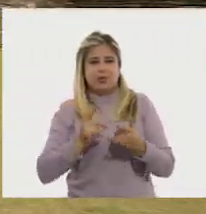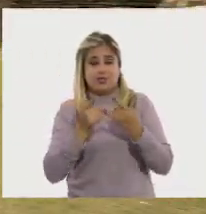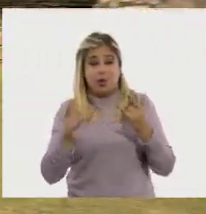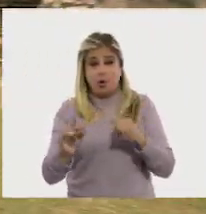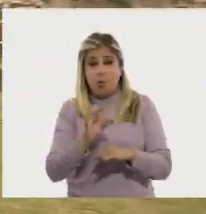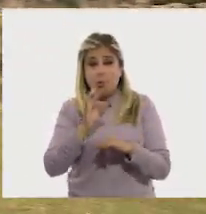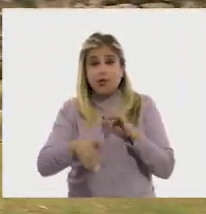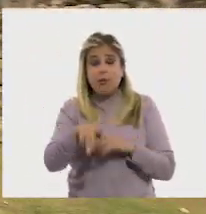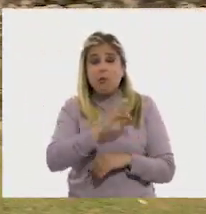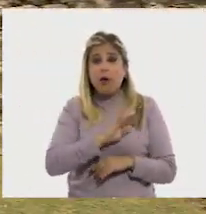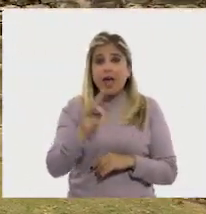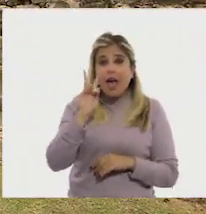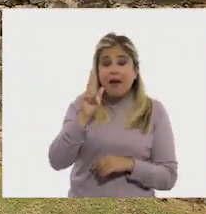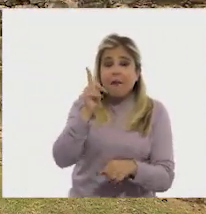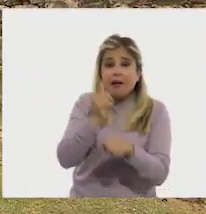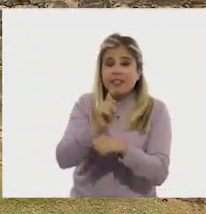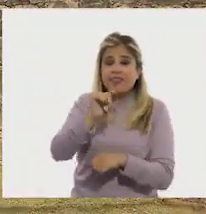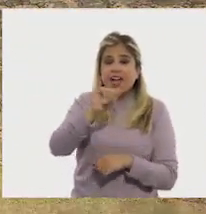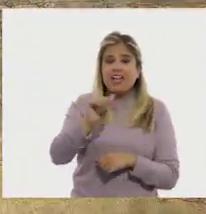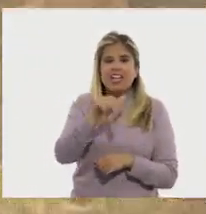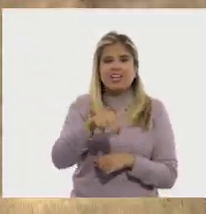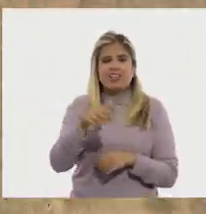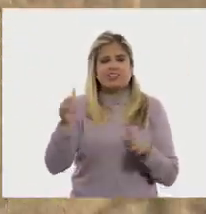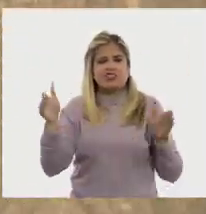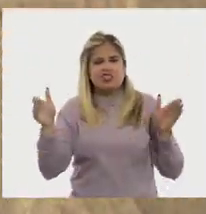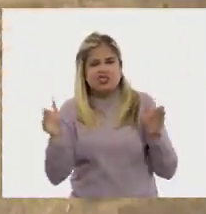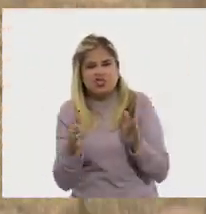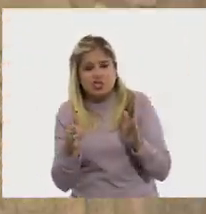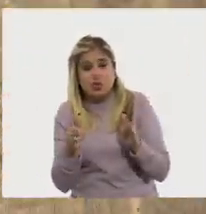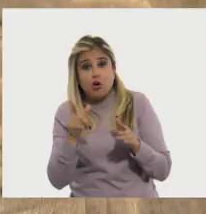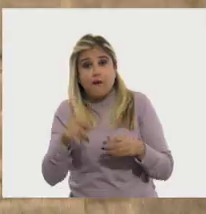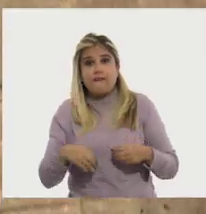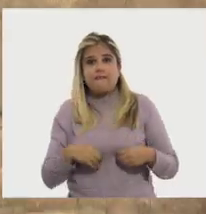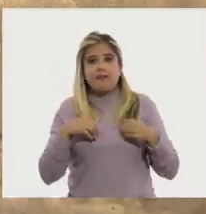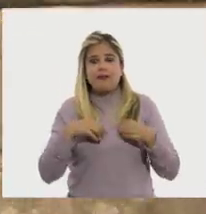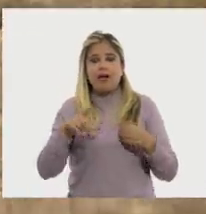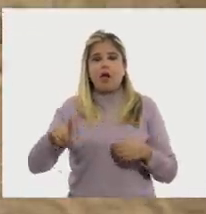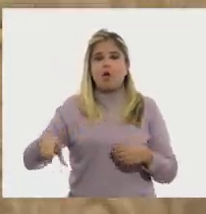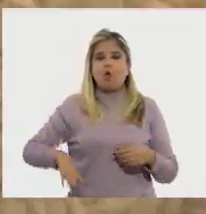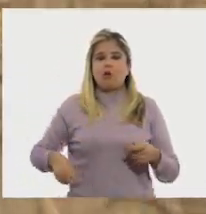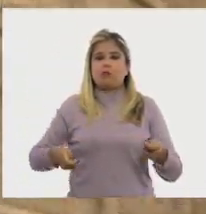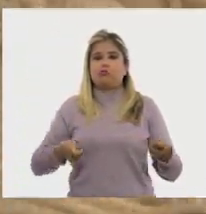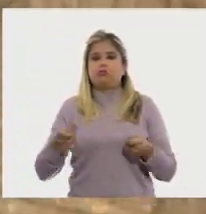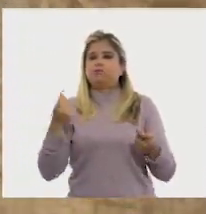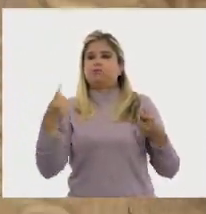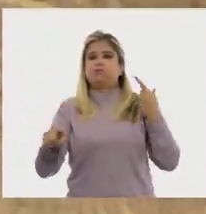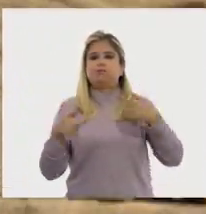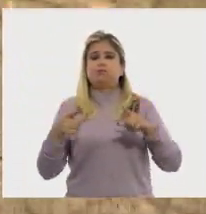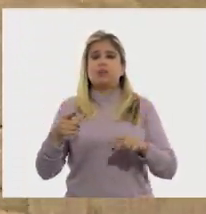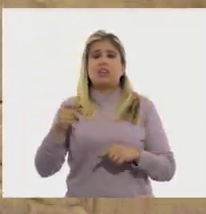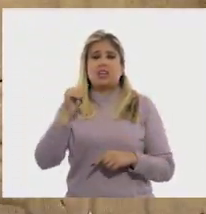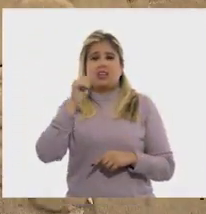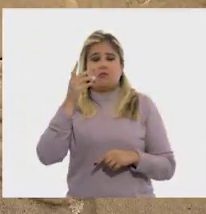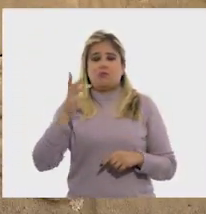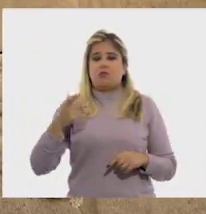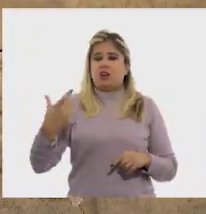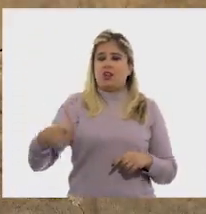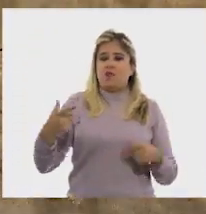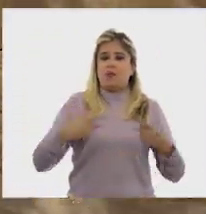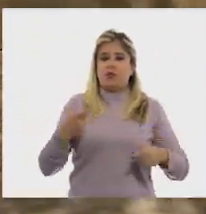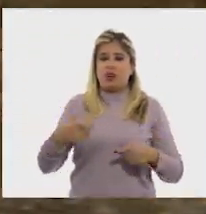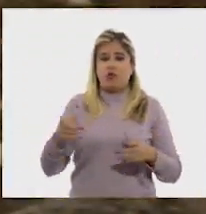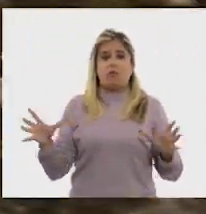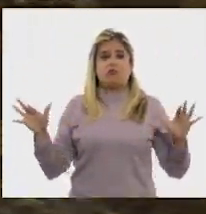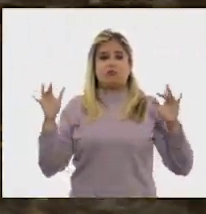último, podremos apreciar el Tajín Chico, donde vivía la clase gobernante y la élite de la antigua sociedad del Tajín.